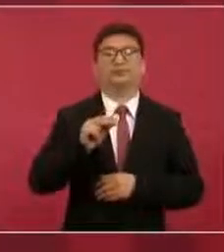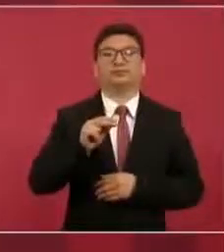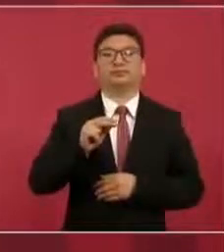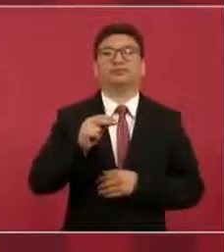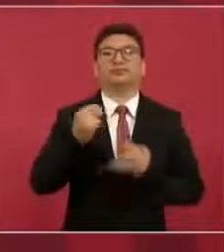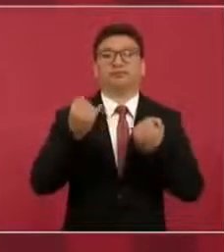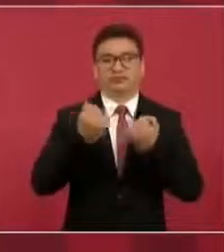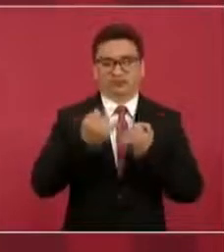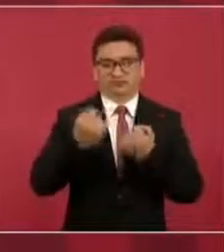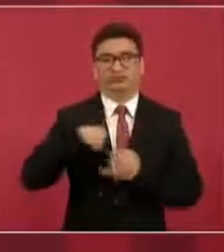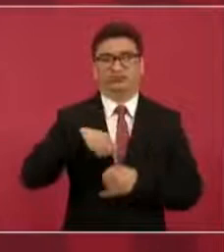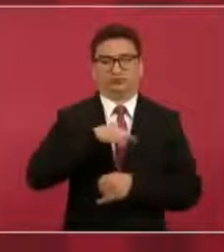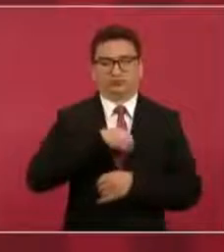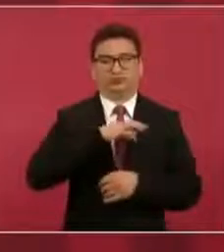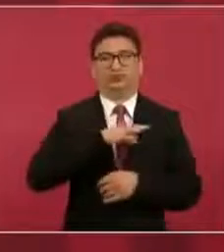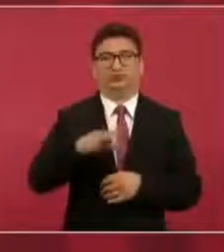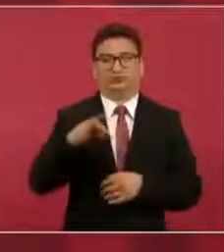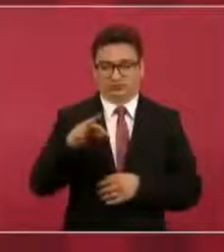producir